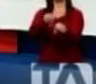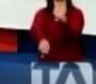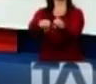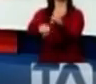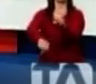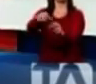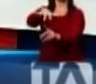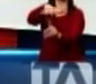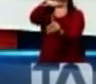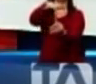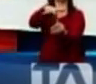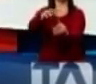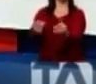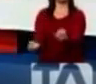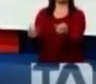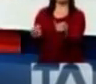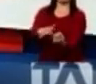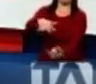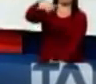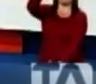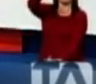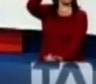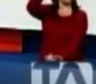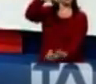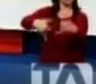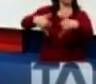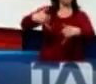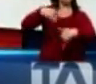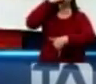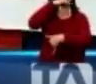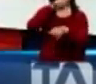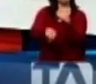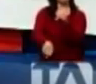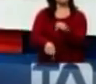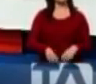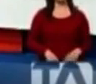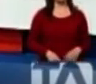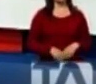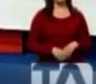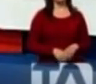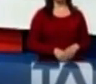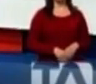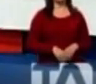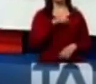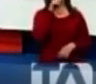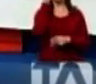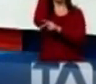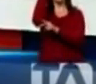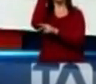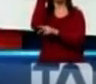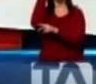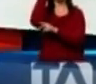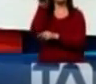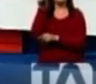destruidas con la maleza crecida y los juegos de los niños también completamente destruidos. Además, la falta de iluminación. Por